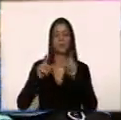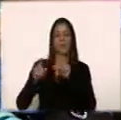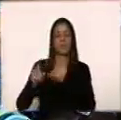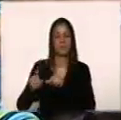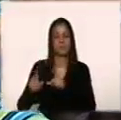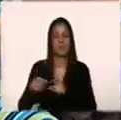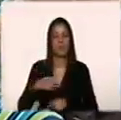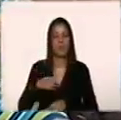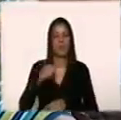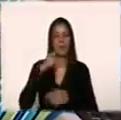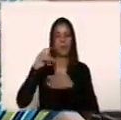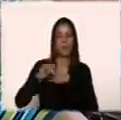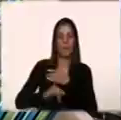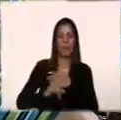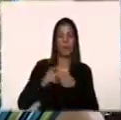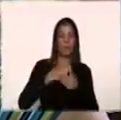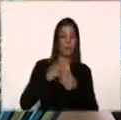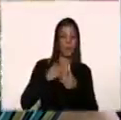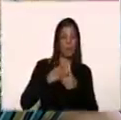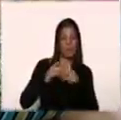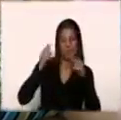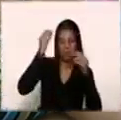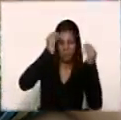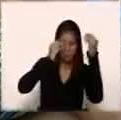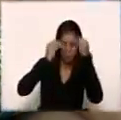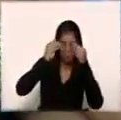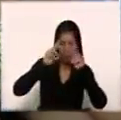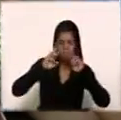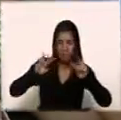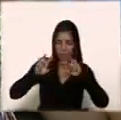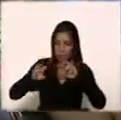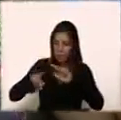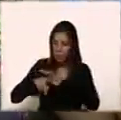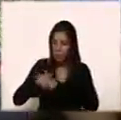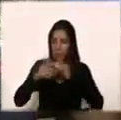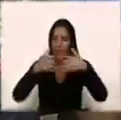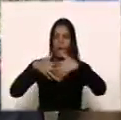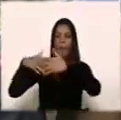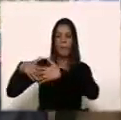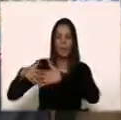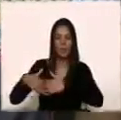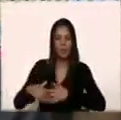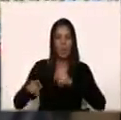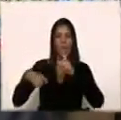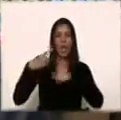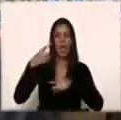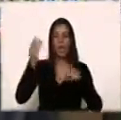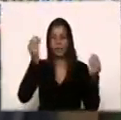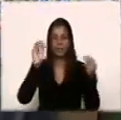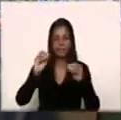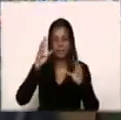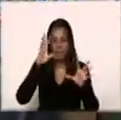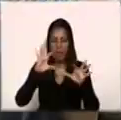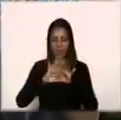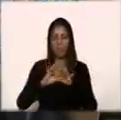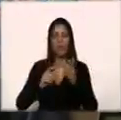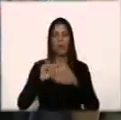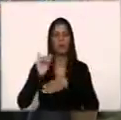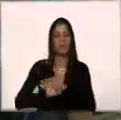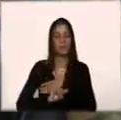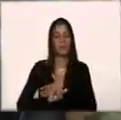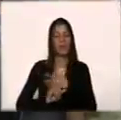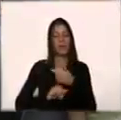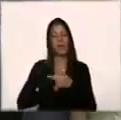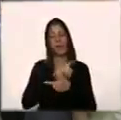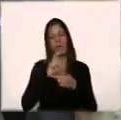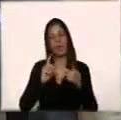permita analizar, diagnosticar y sistematizar el conocimiento de la producción. Y desde luego, la distribución,